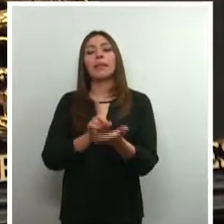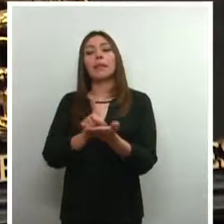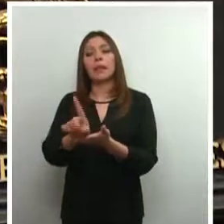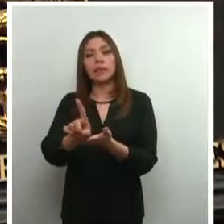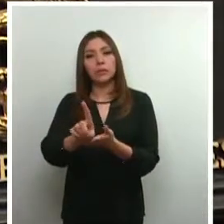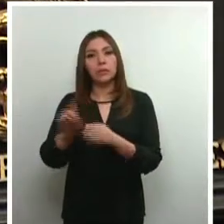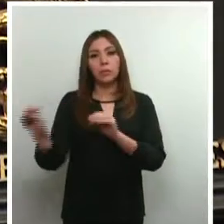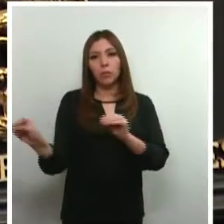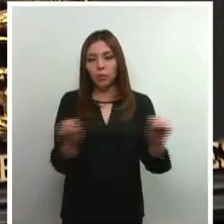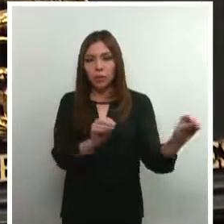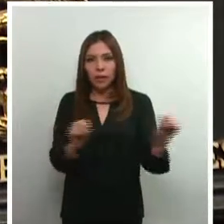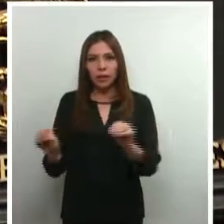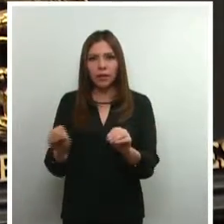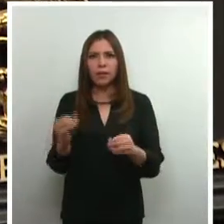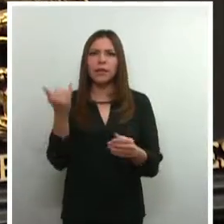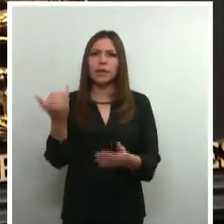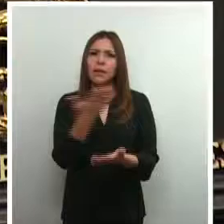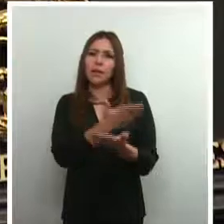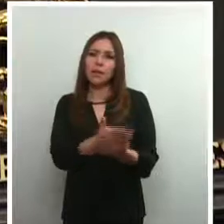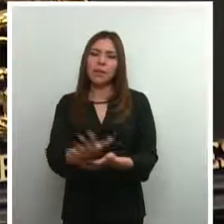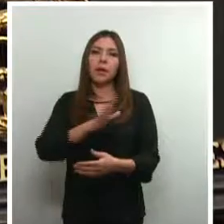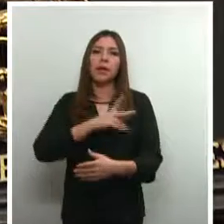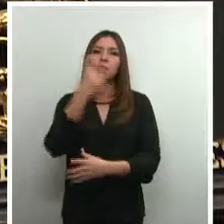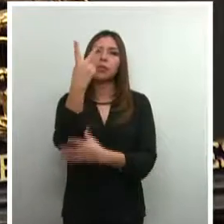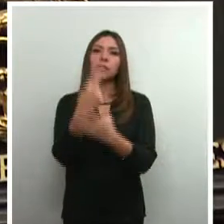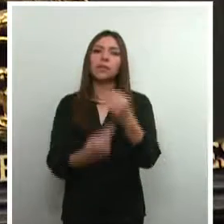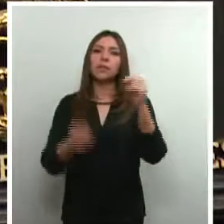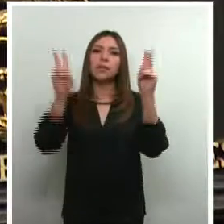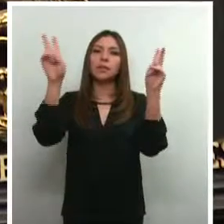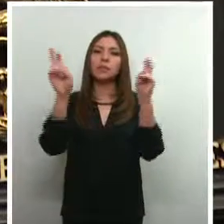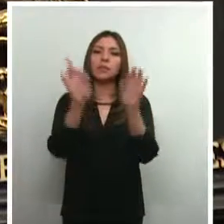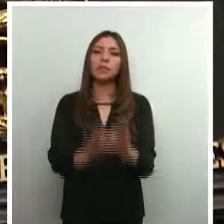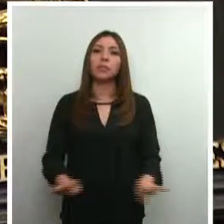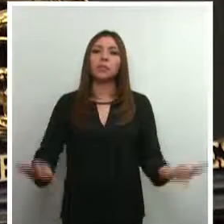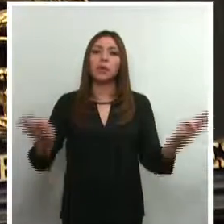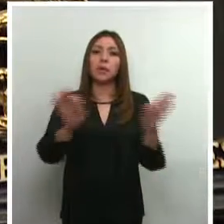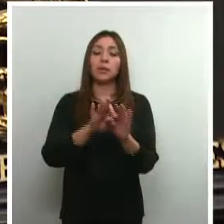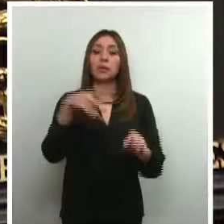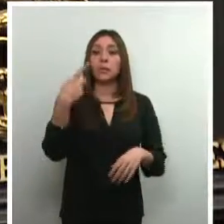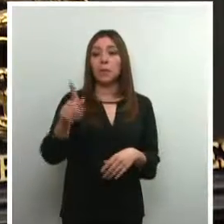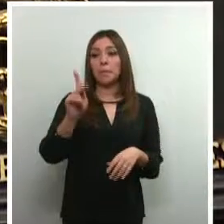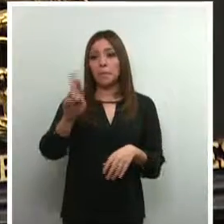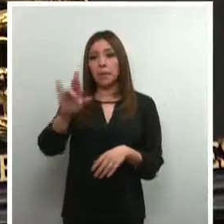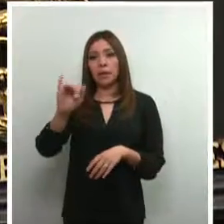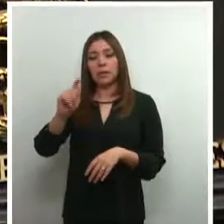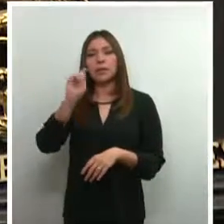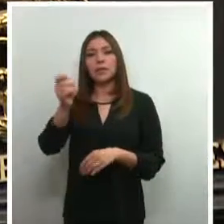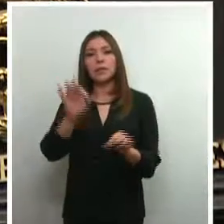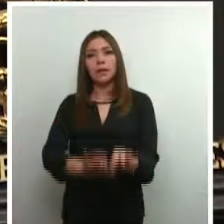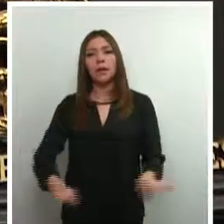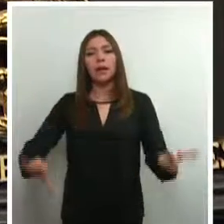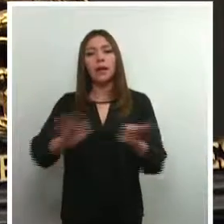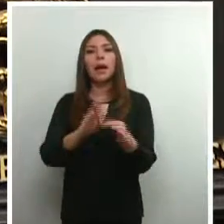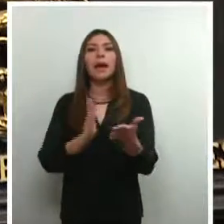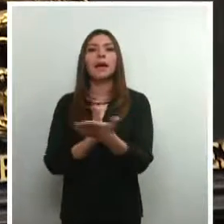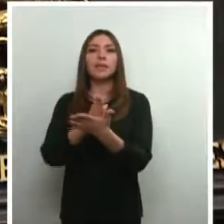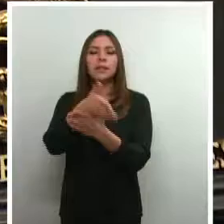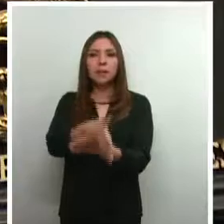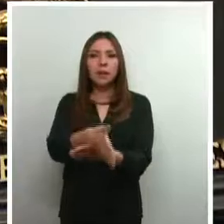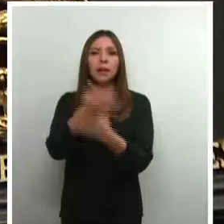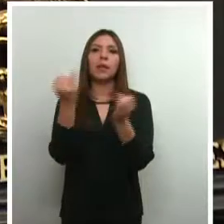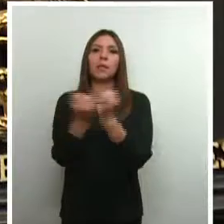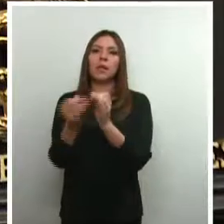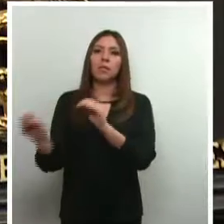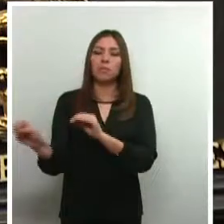que además tiene dos temas importantes que para el PRI son muy importantes, la accesibilidad y la